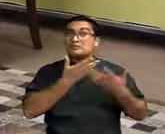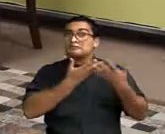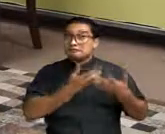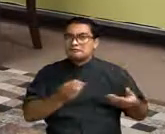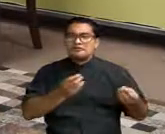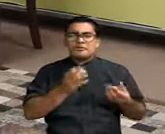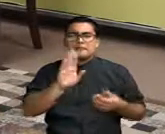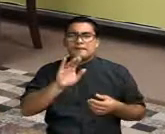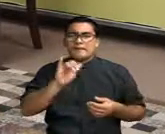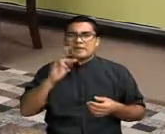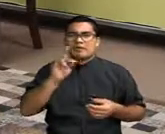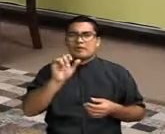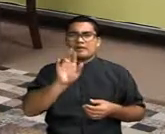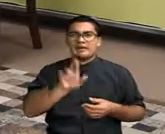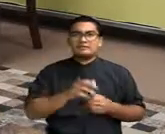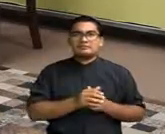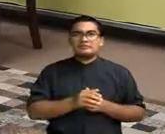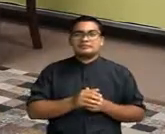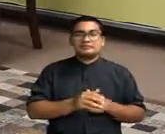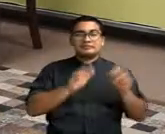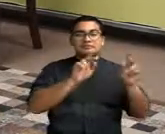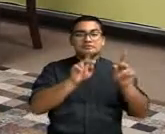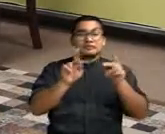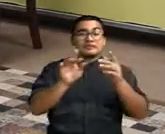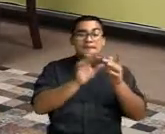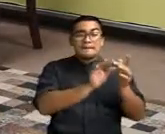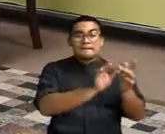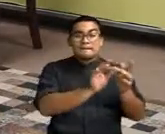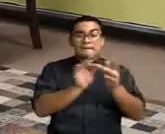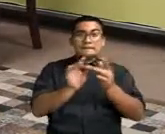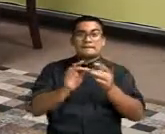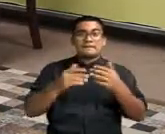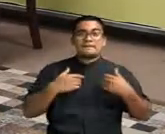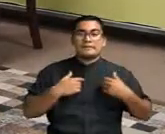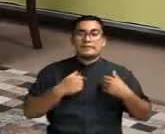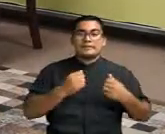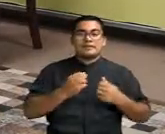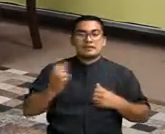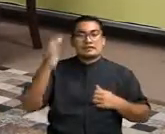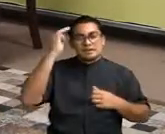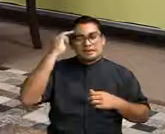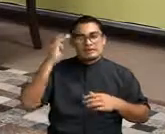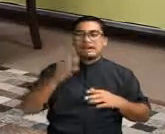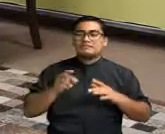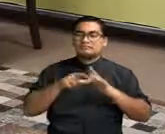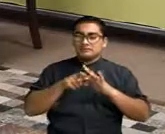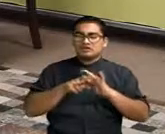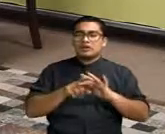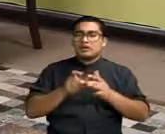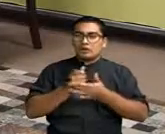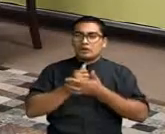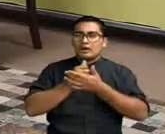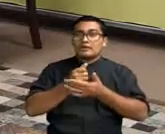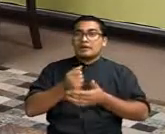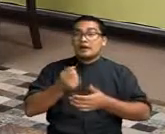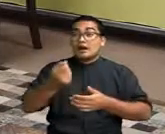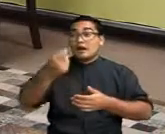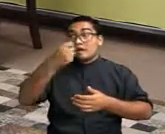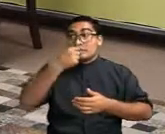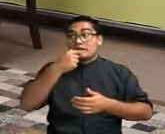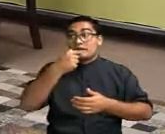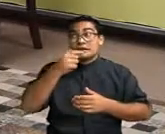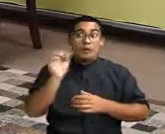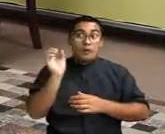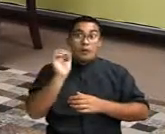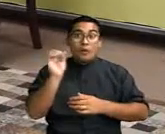tipos, pues? Sí, el especialista en salud mental tiene que iniciarle tratamiento. Él decide si lo ingresa a hospitalización